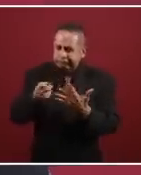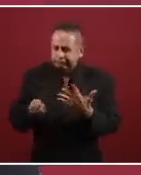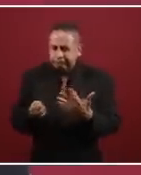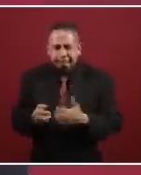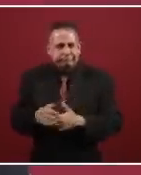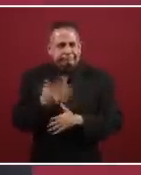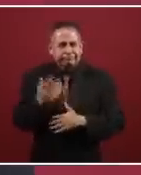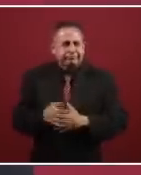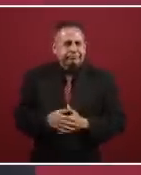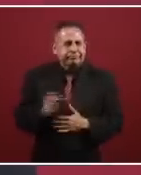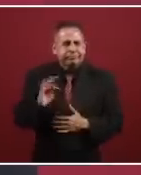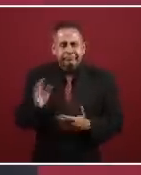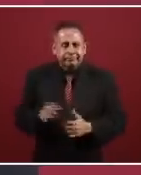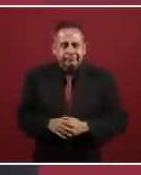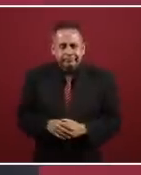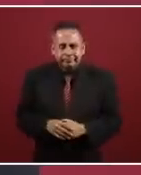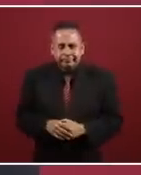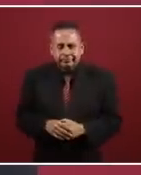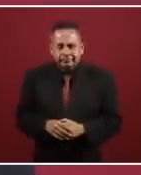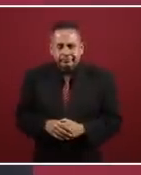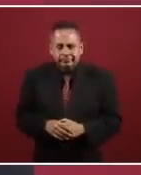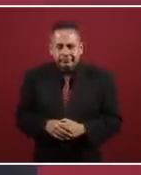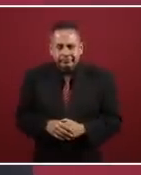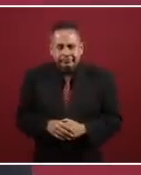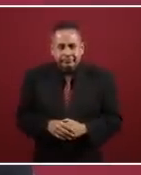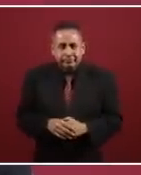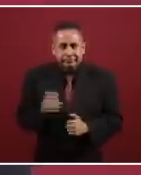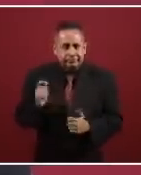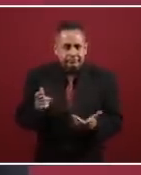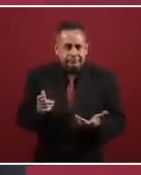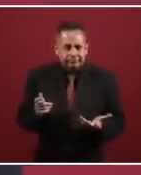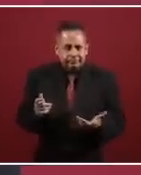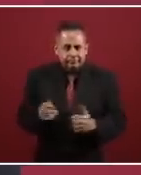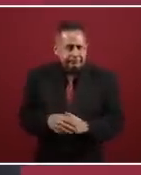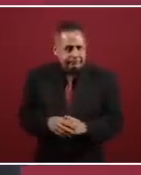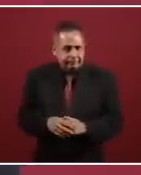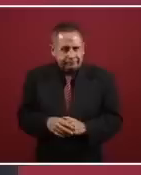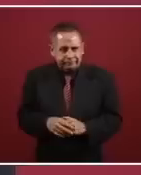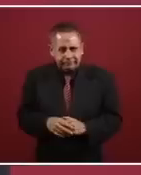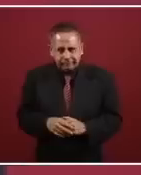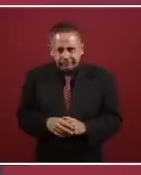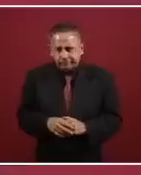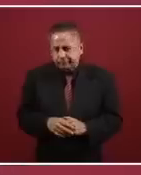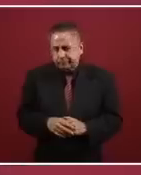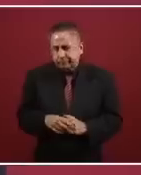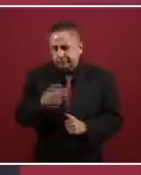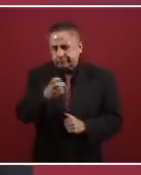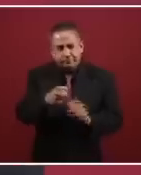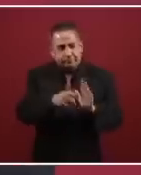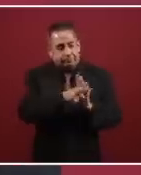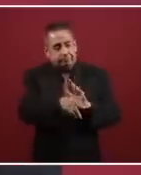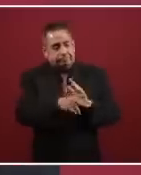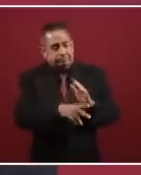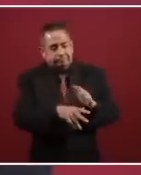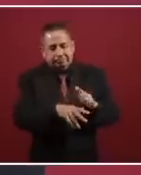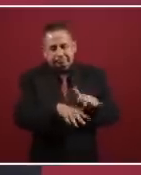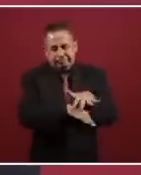Porque si no, ese periodismo